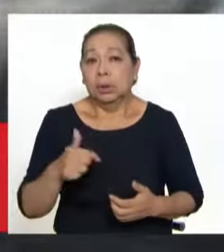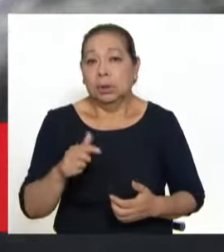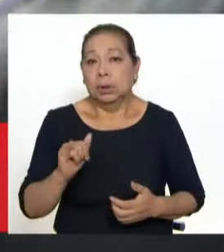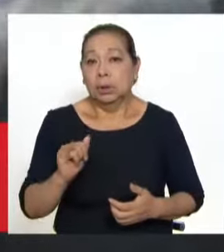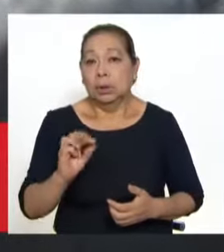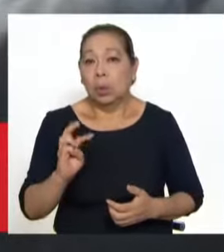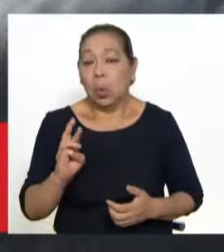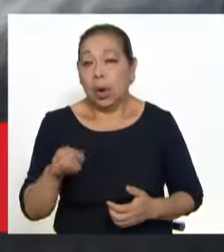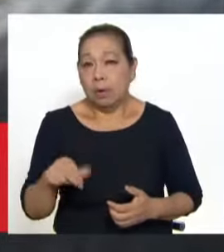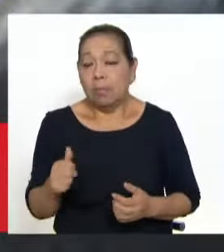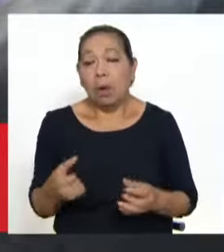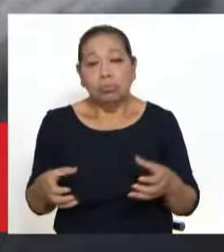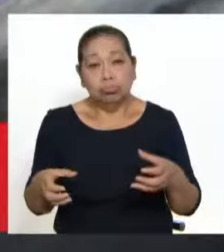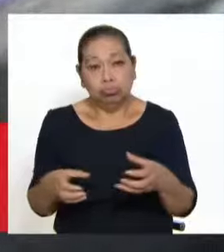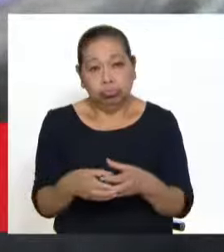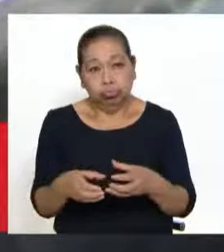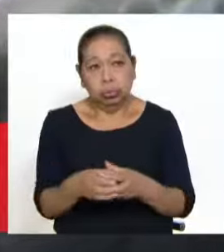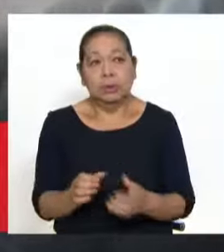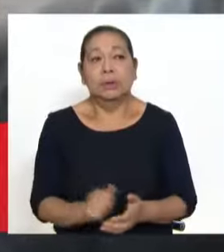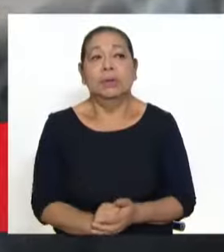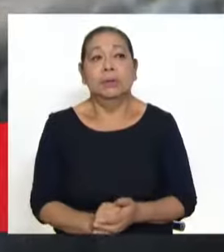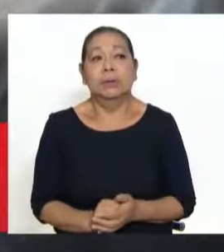hecho, los comités